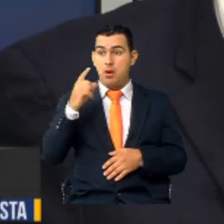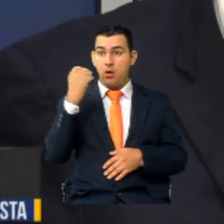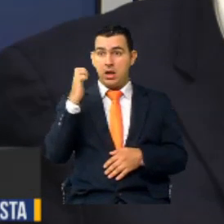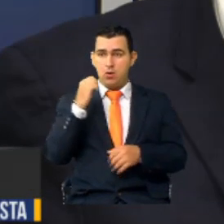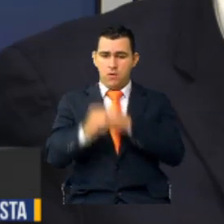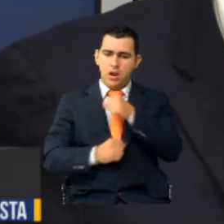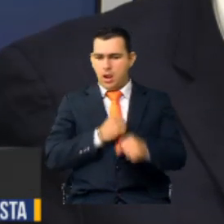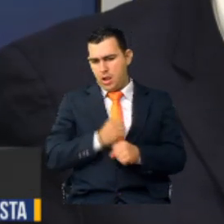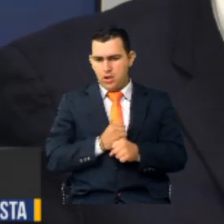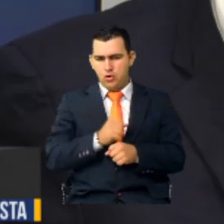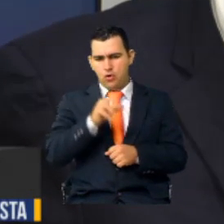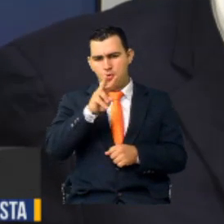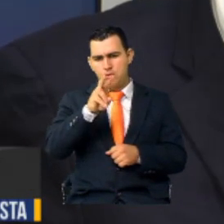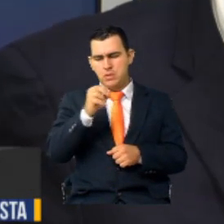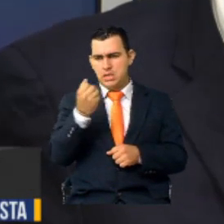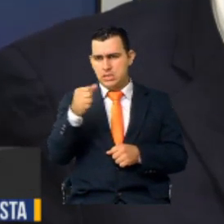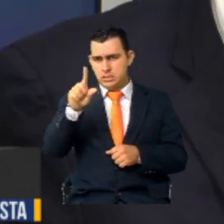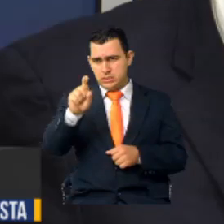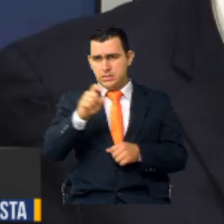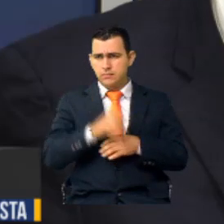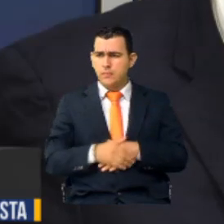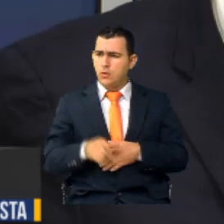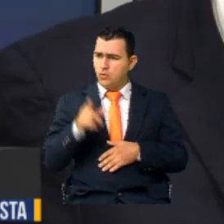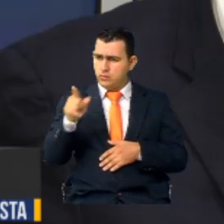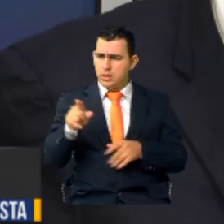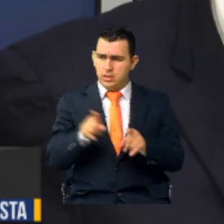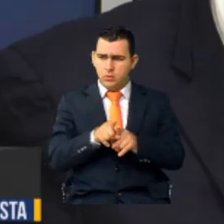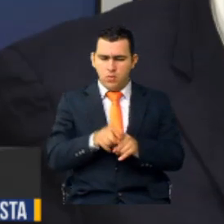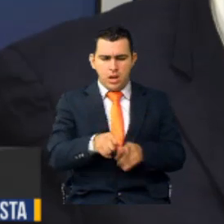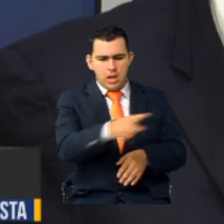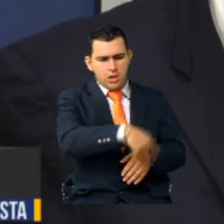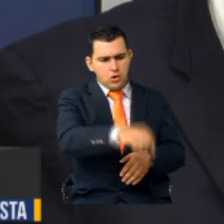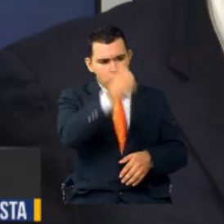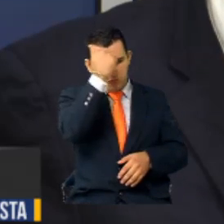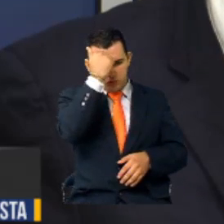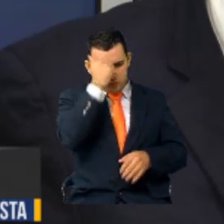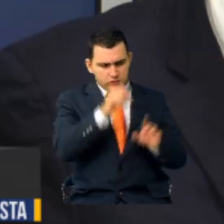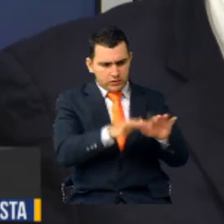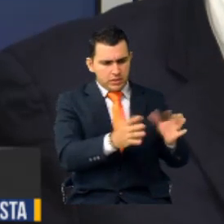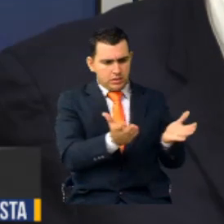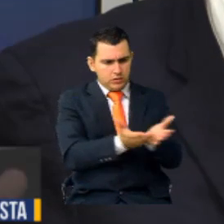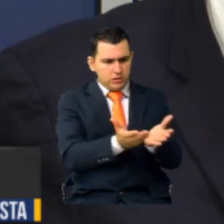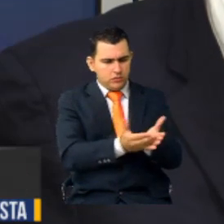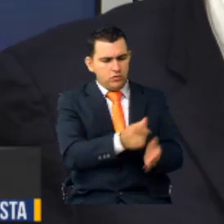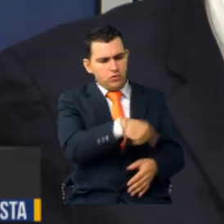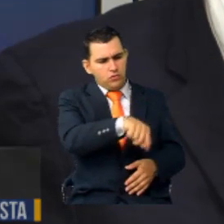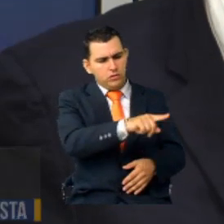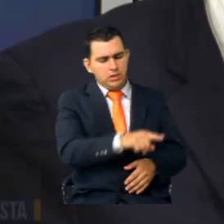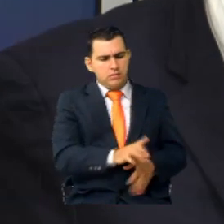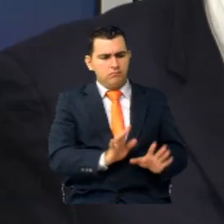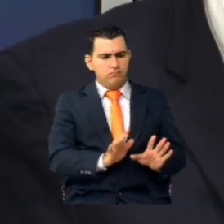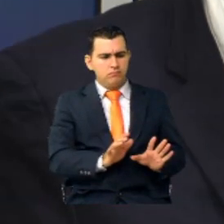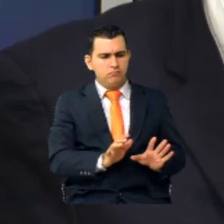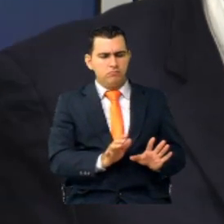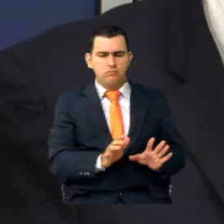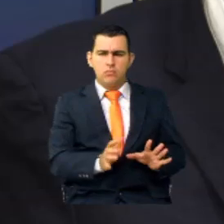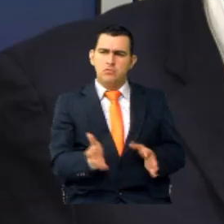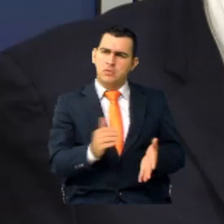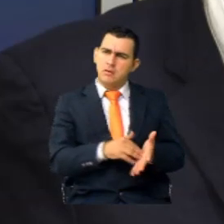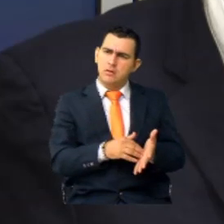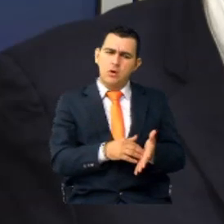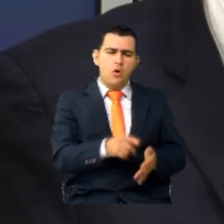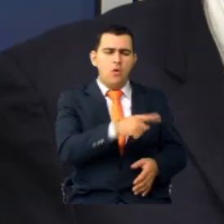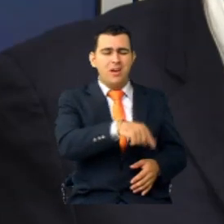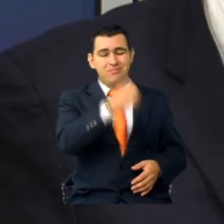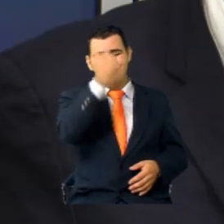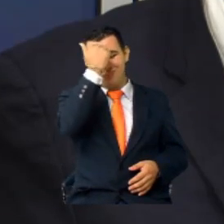del 2016. ¿Le devolvería usted al Magisterio la Secretaría de Educación o usted considera que los maestros son un caos